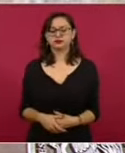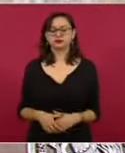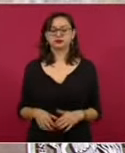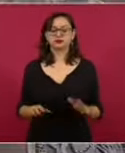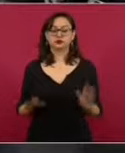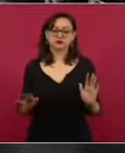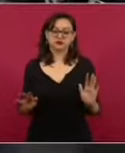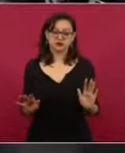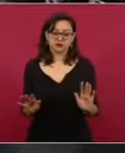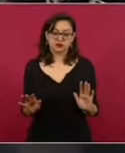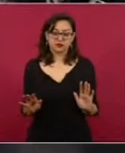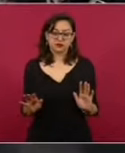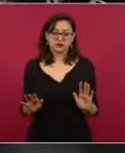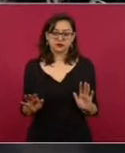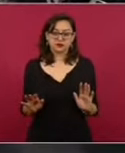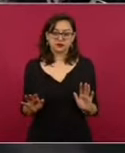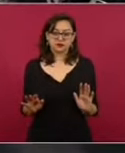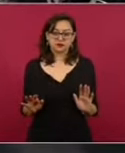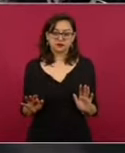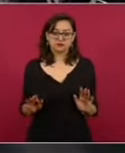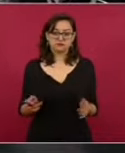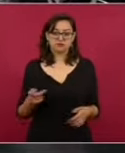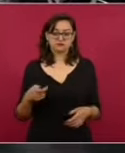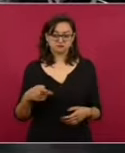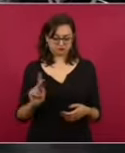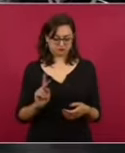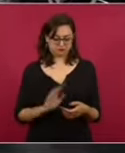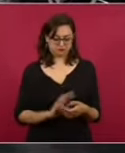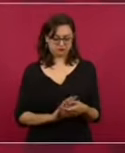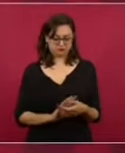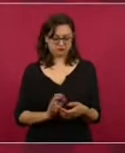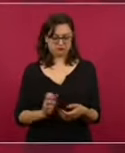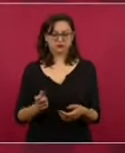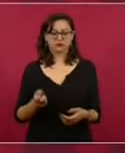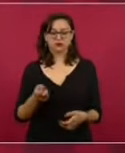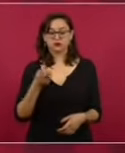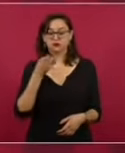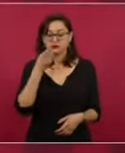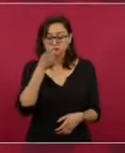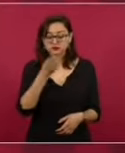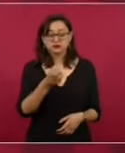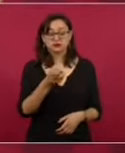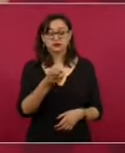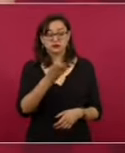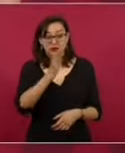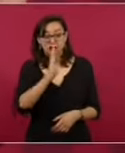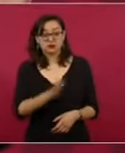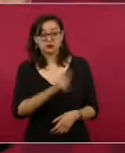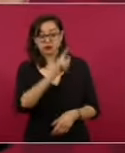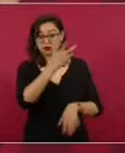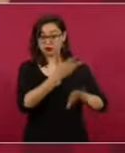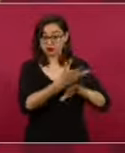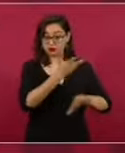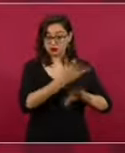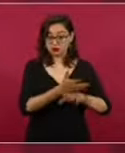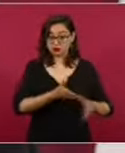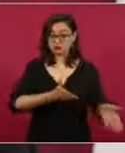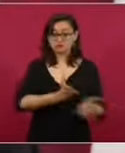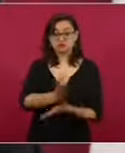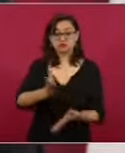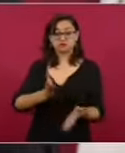pero no se puede permitir eso, y mucho menos lo